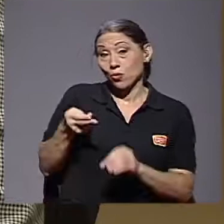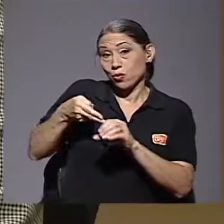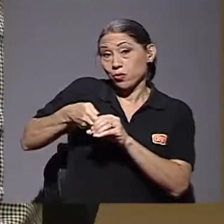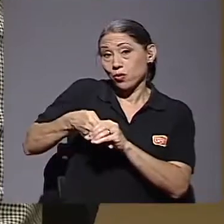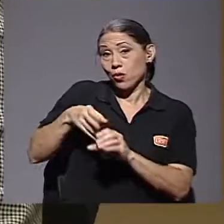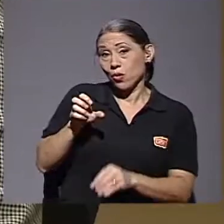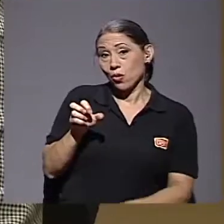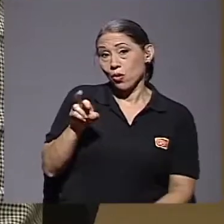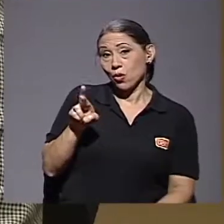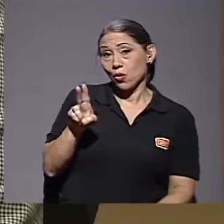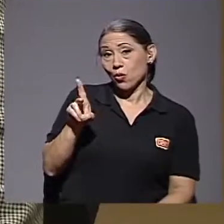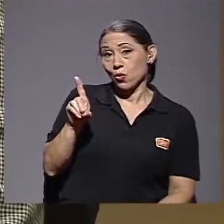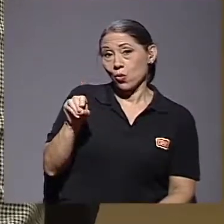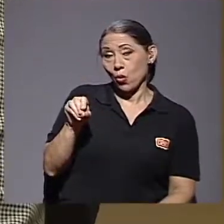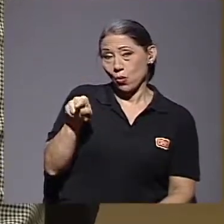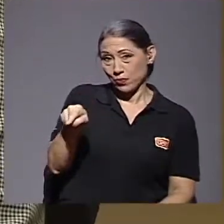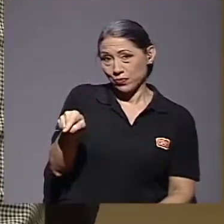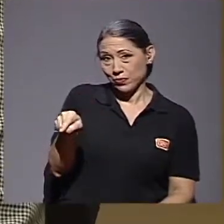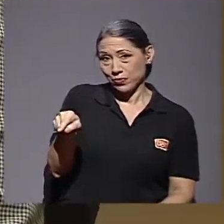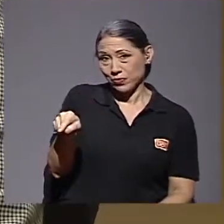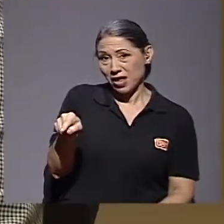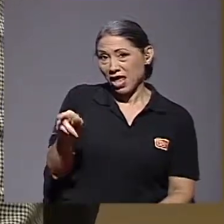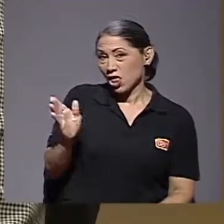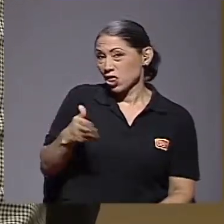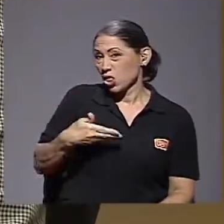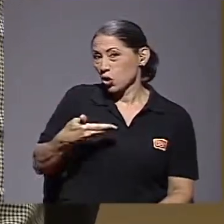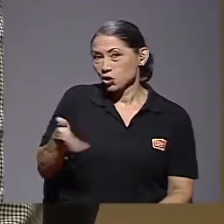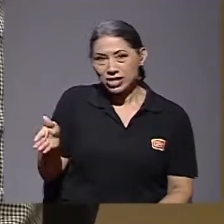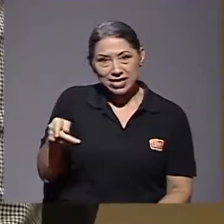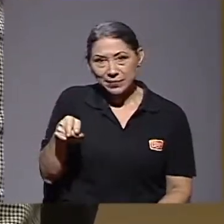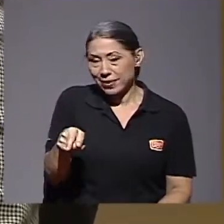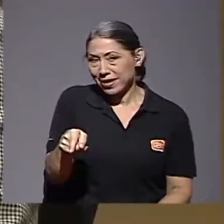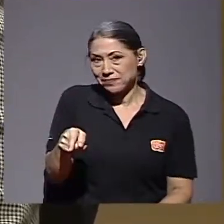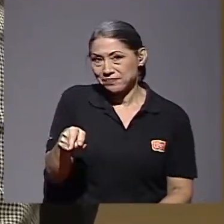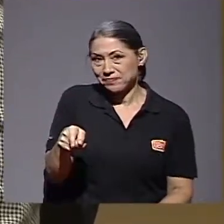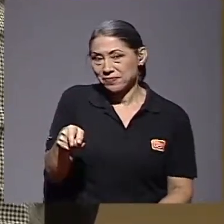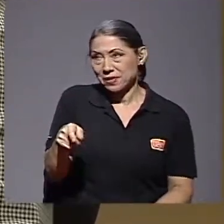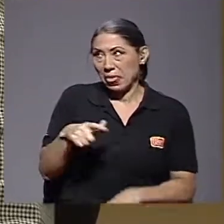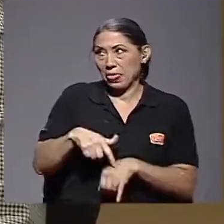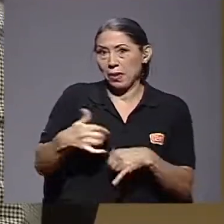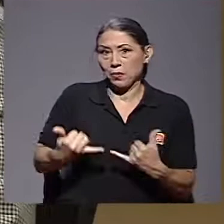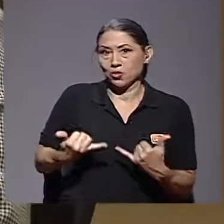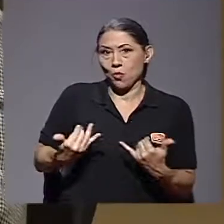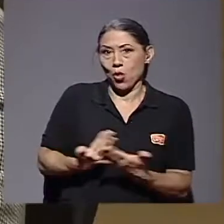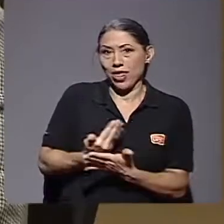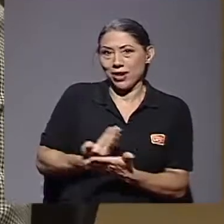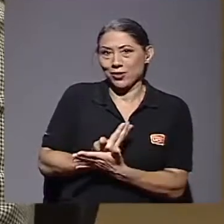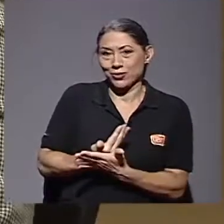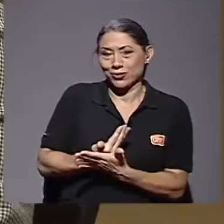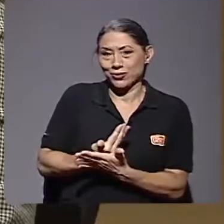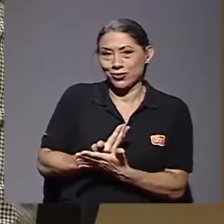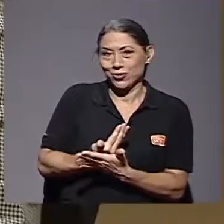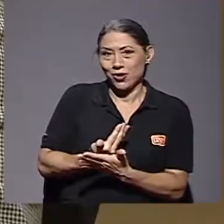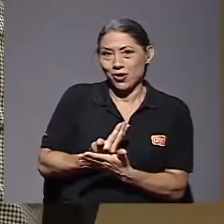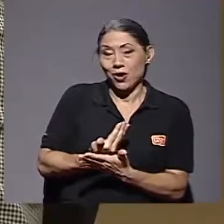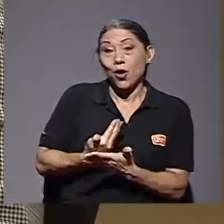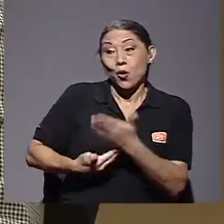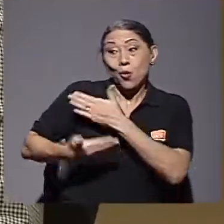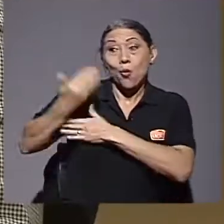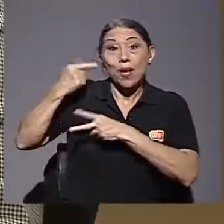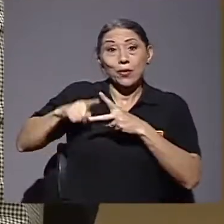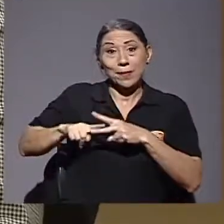tal no sirve en tiempos modernos. Cuando empezaron a producir, entonces lo